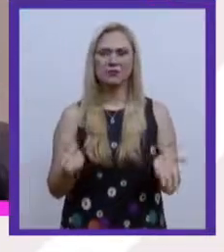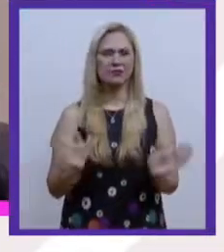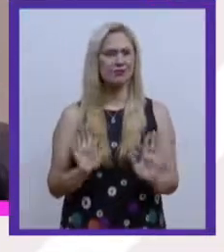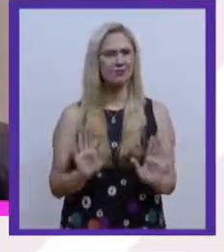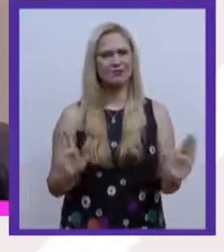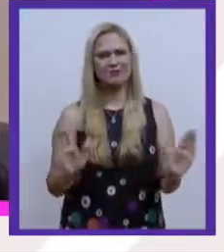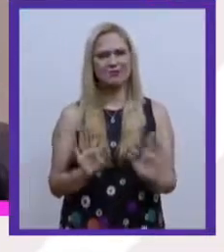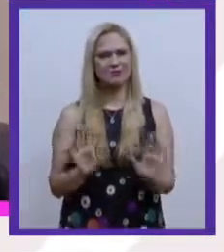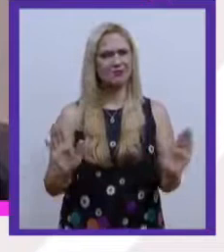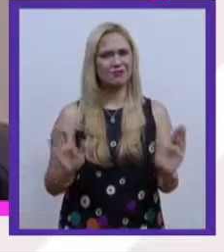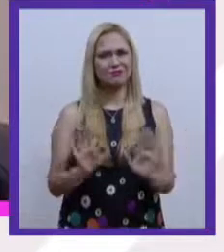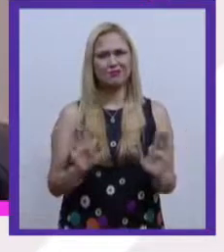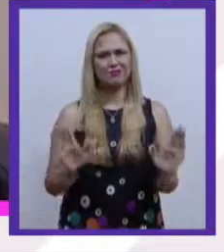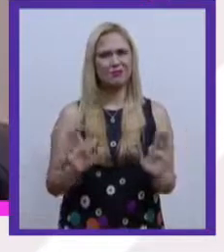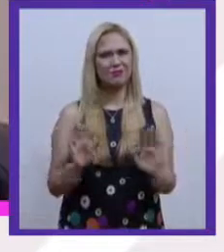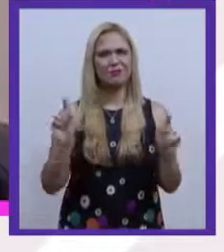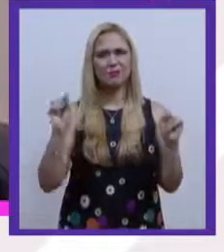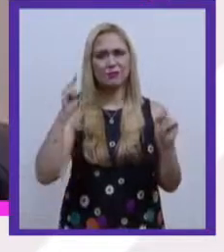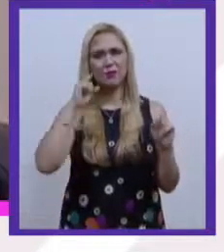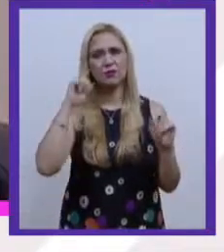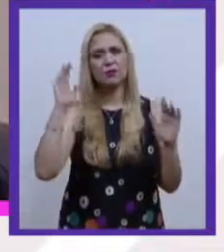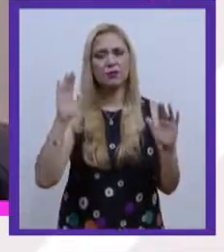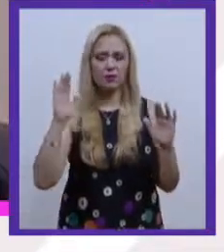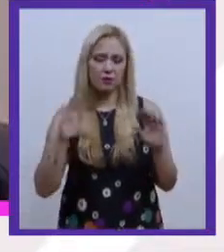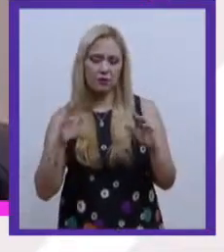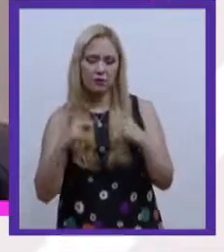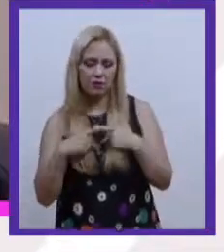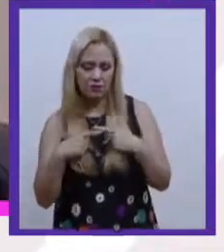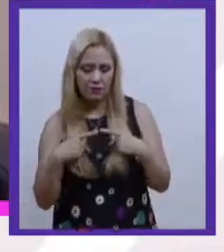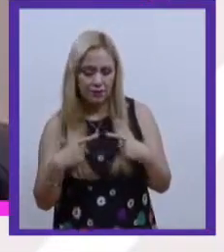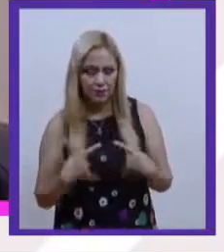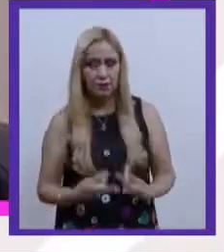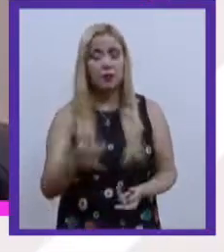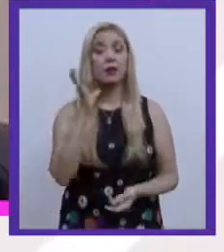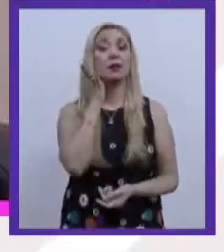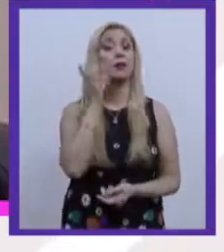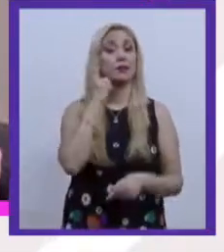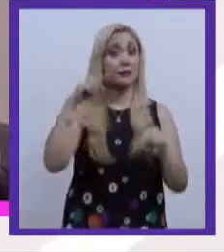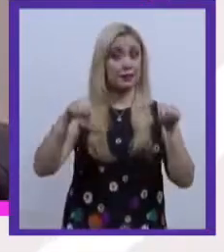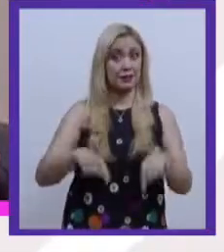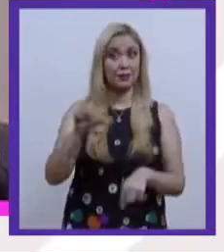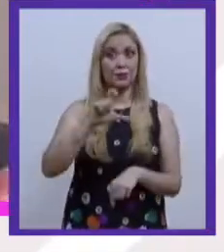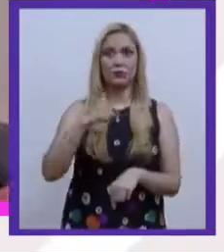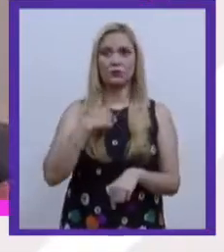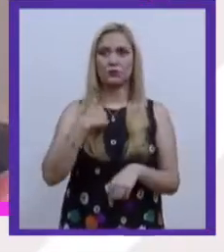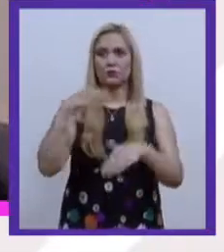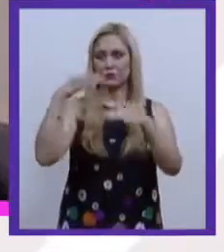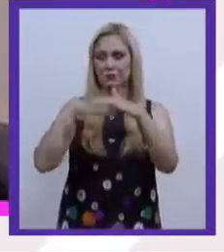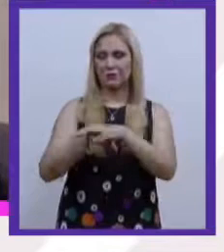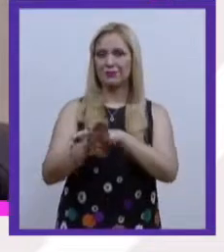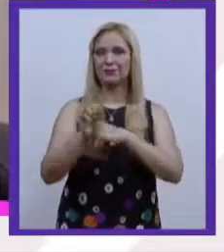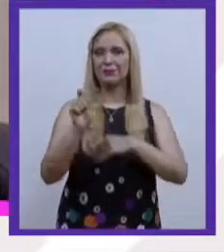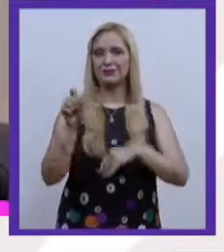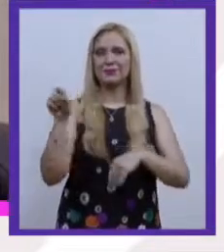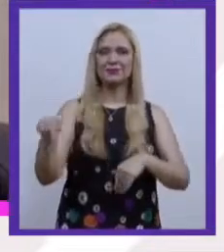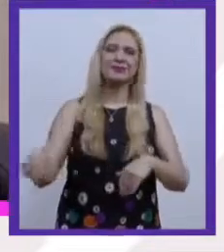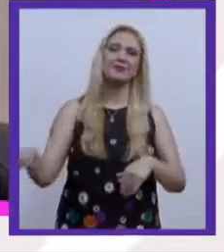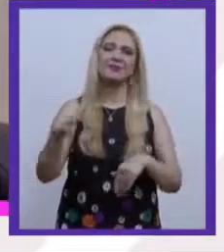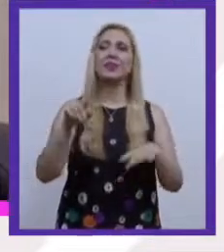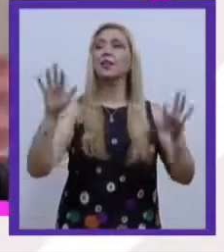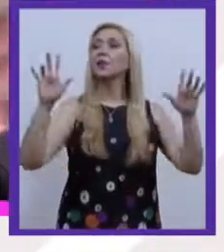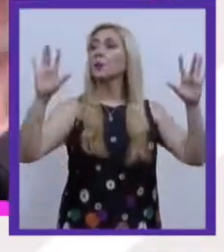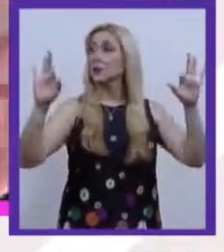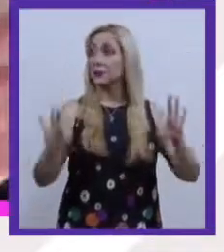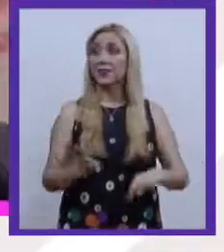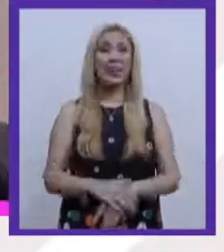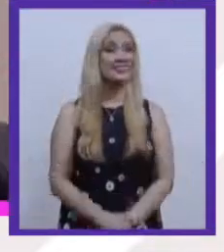seas, decae la productividad. El ejemplo que yo puedo poner en la Cámara de Diputados es que cuando me toca entrar en esa legislatura de la paridad,